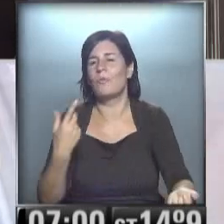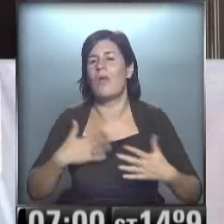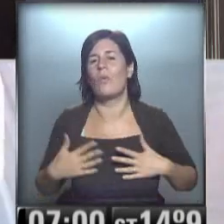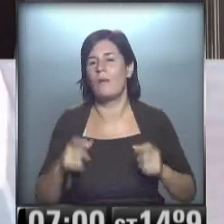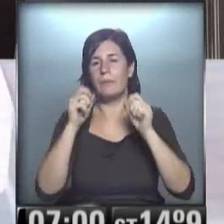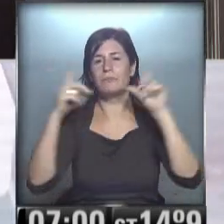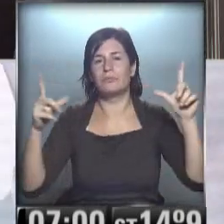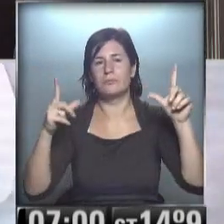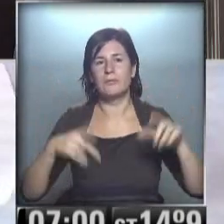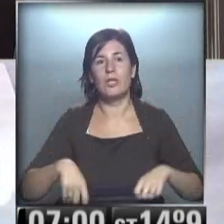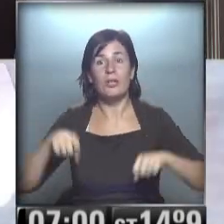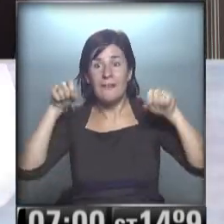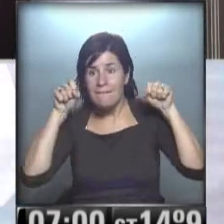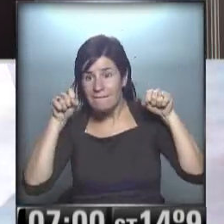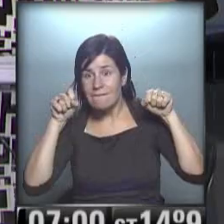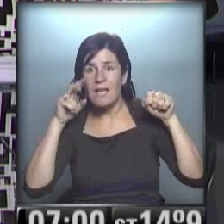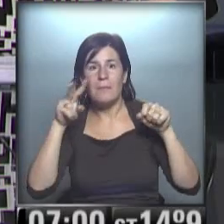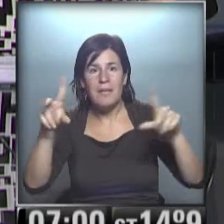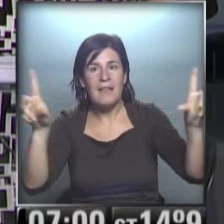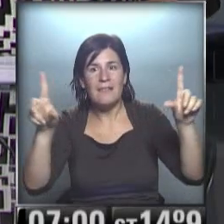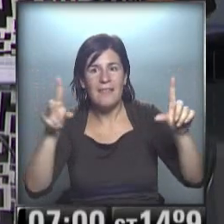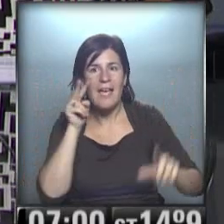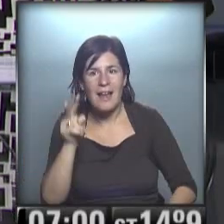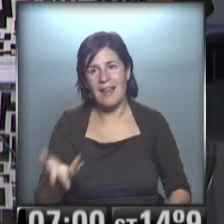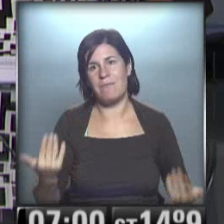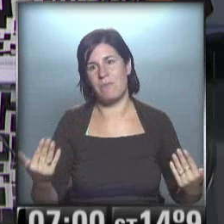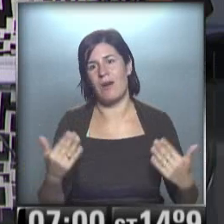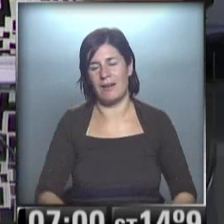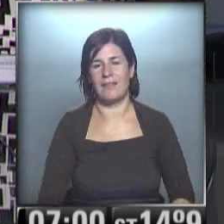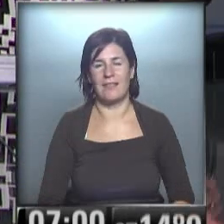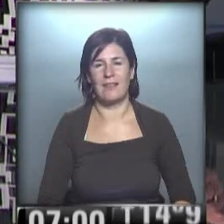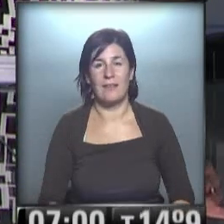biológico. Tapado hasta acá, los mirás y te enterás de lo que está pasando. Por lo pronto,